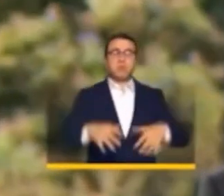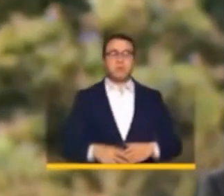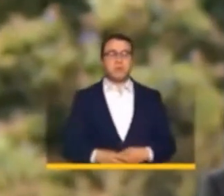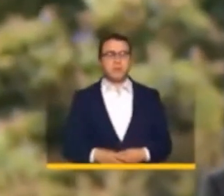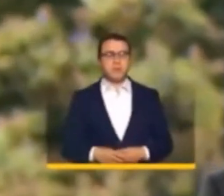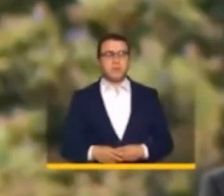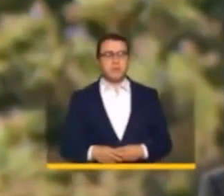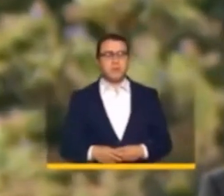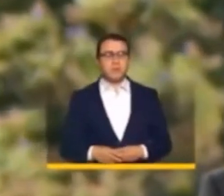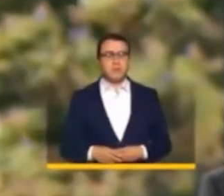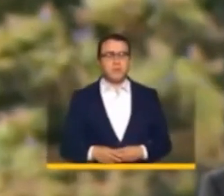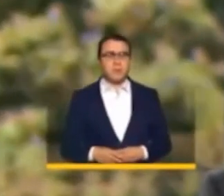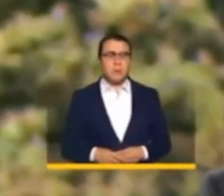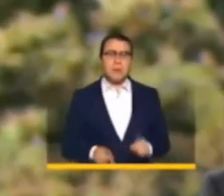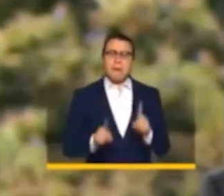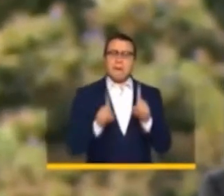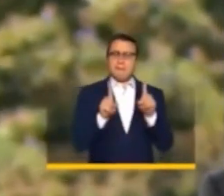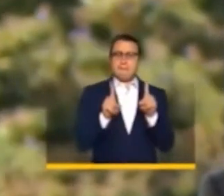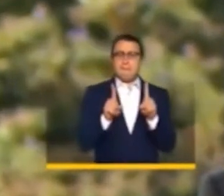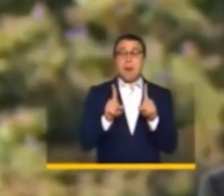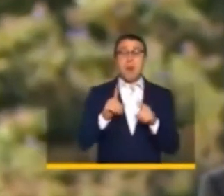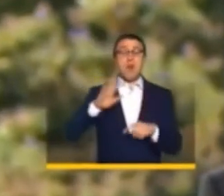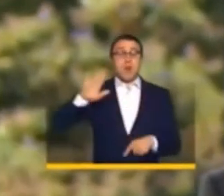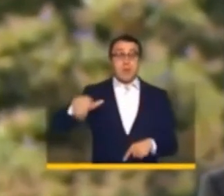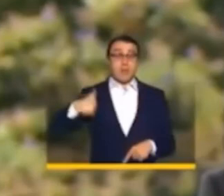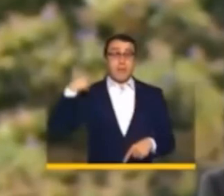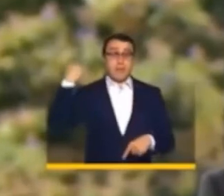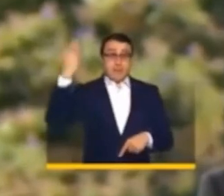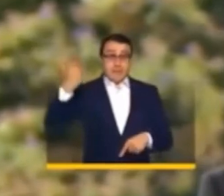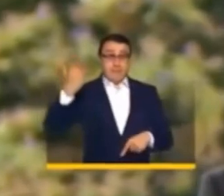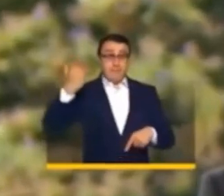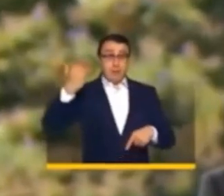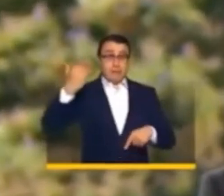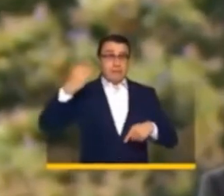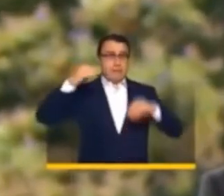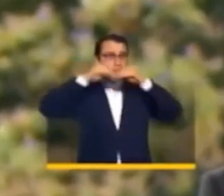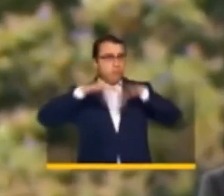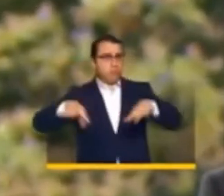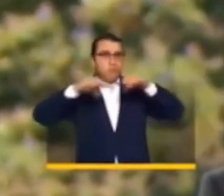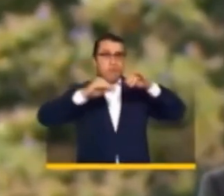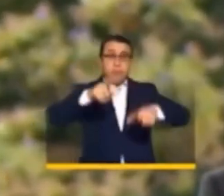Pero peor aún, ¿cuántas veces se repite desde el poder?